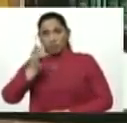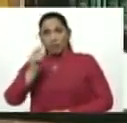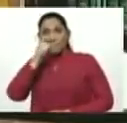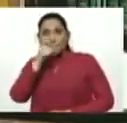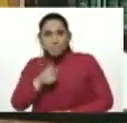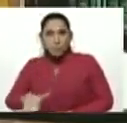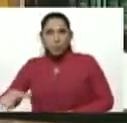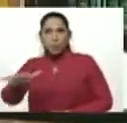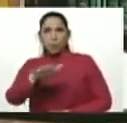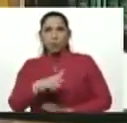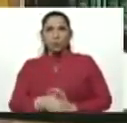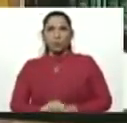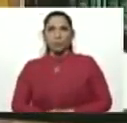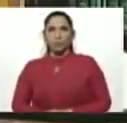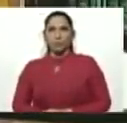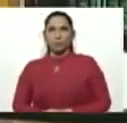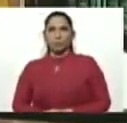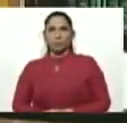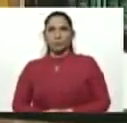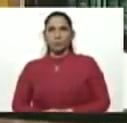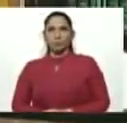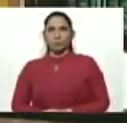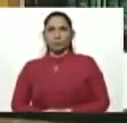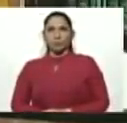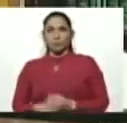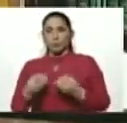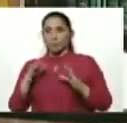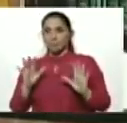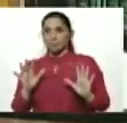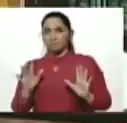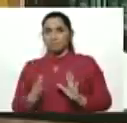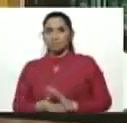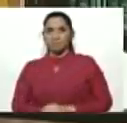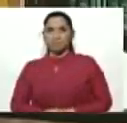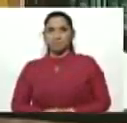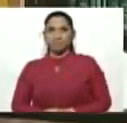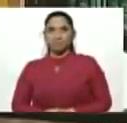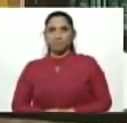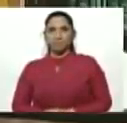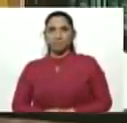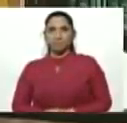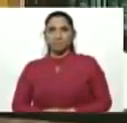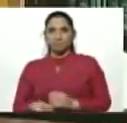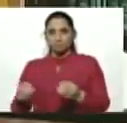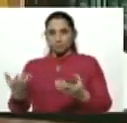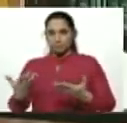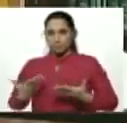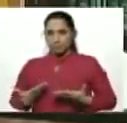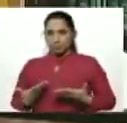pueblo. Así de sencillo. Bueno, hoy me llegó un regalo